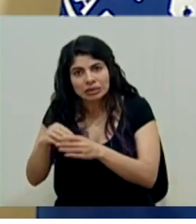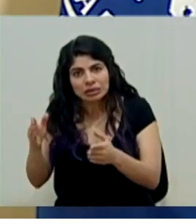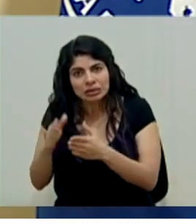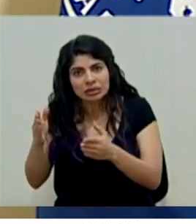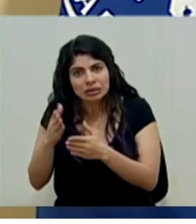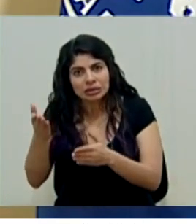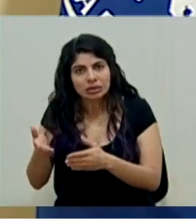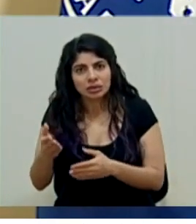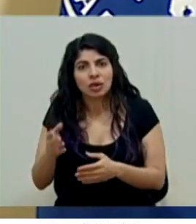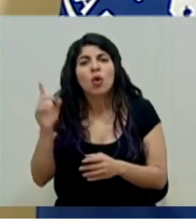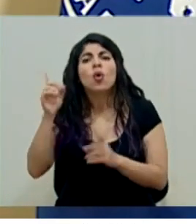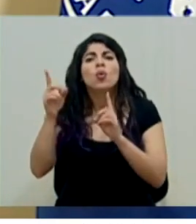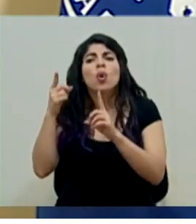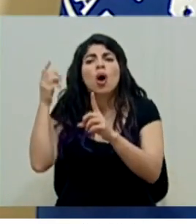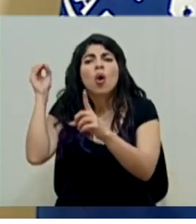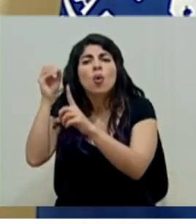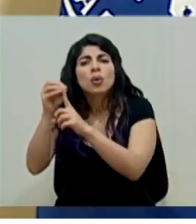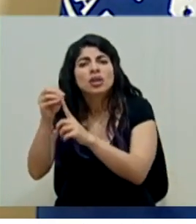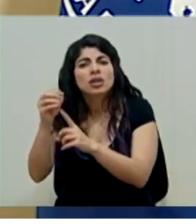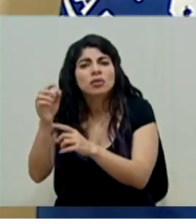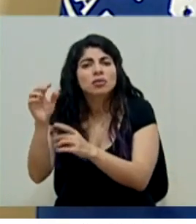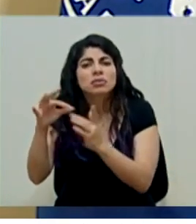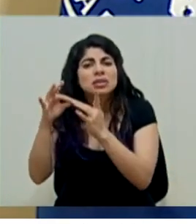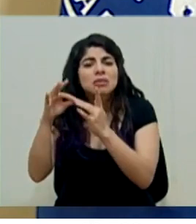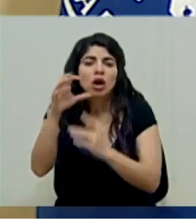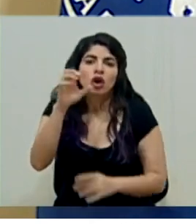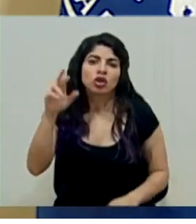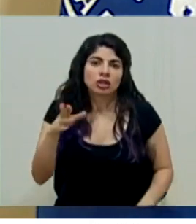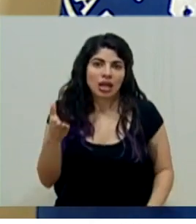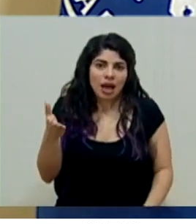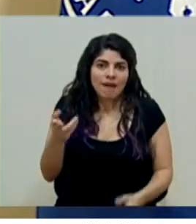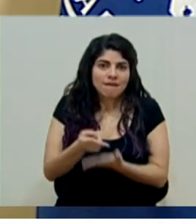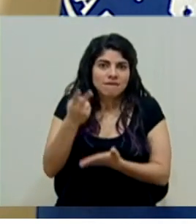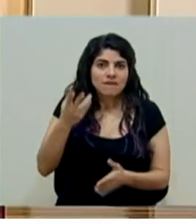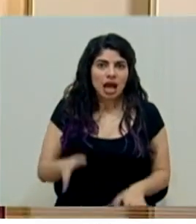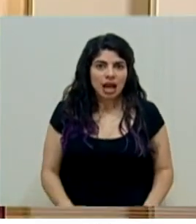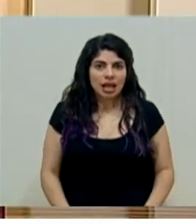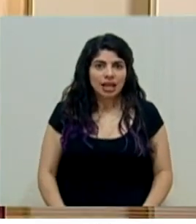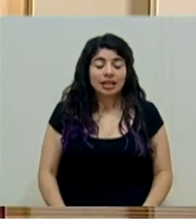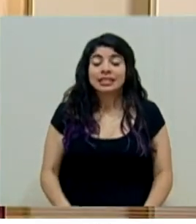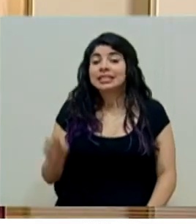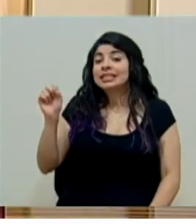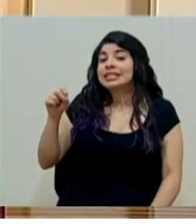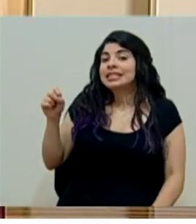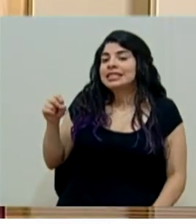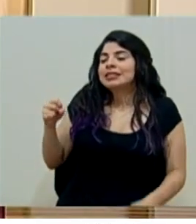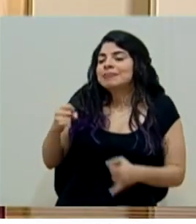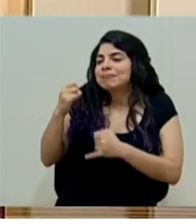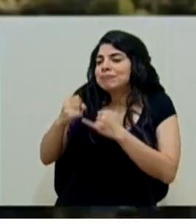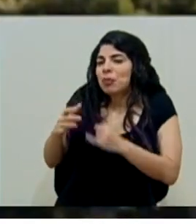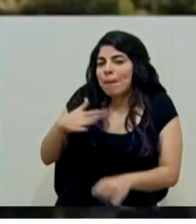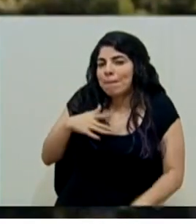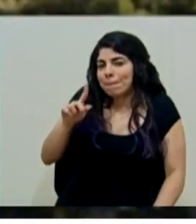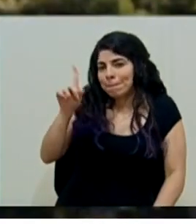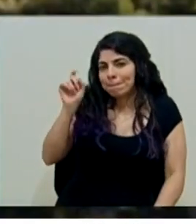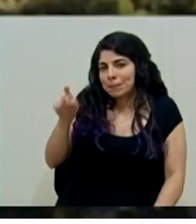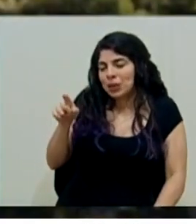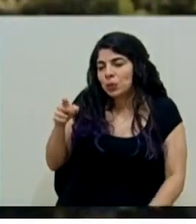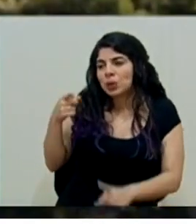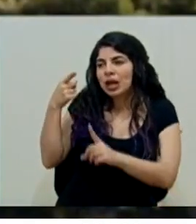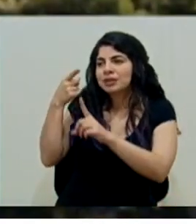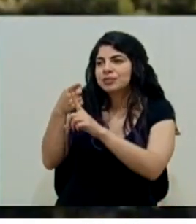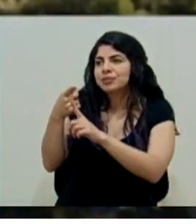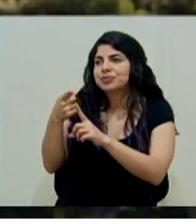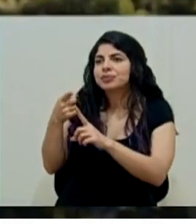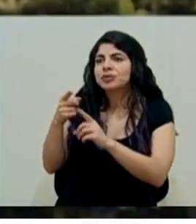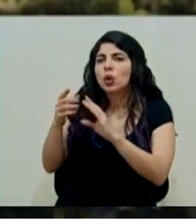Y la inversión es Costa Rica. Esa es la inversión que vale la pena. Sí, bueno, y finalmente mi consulta va en la línea